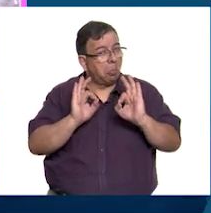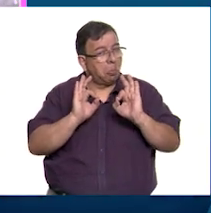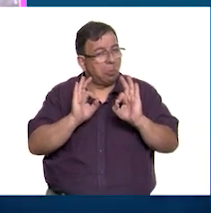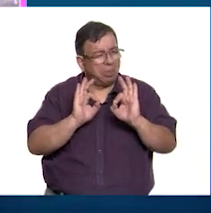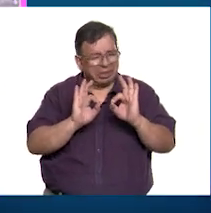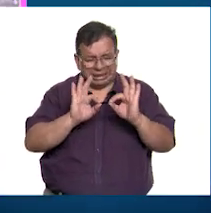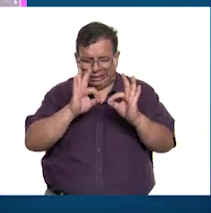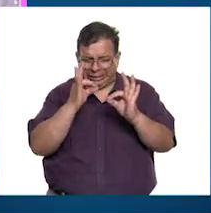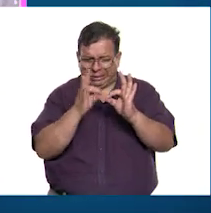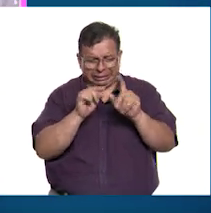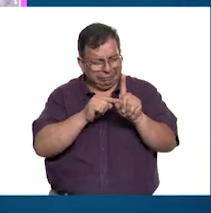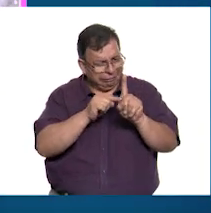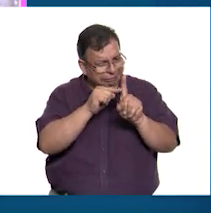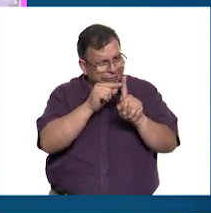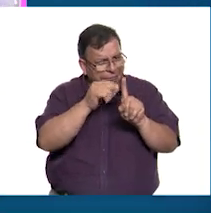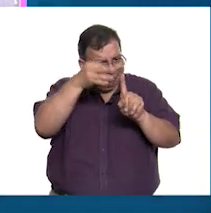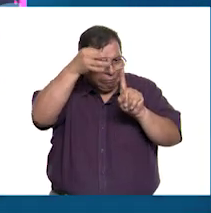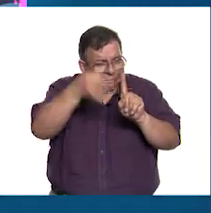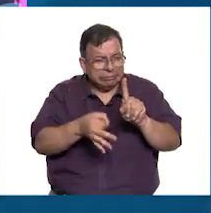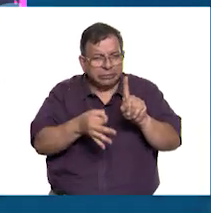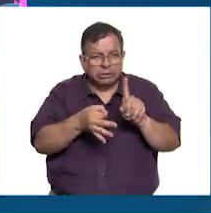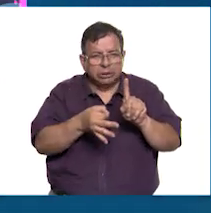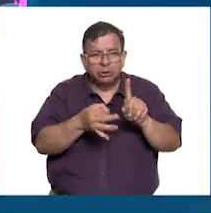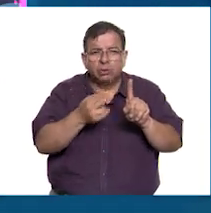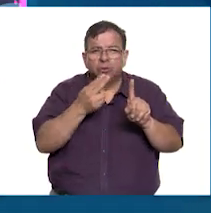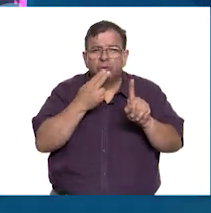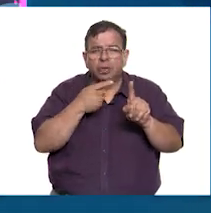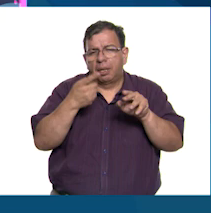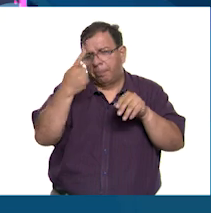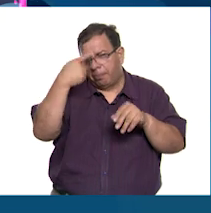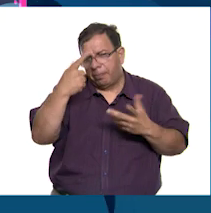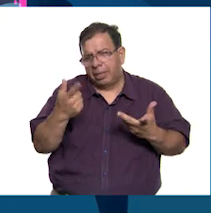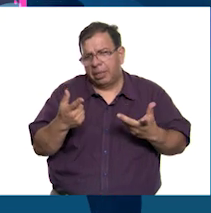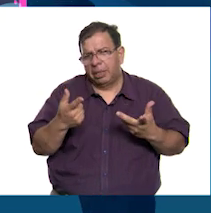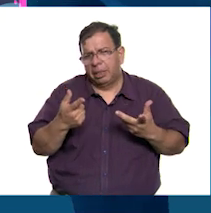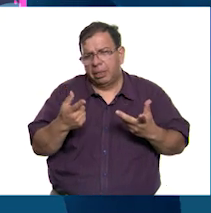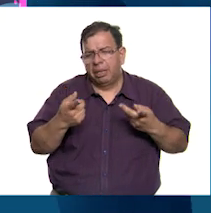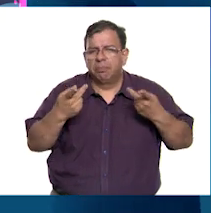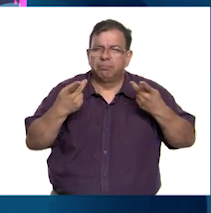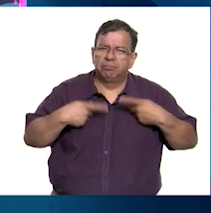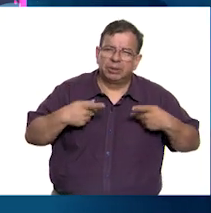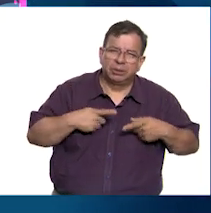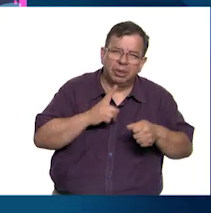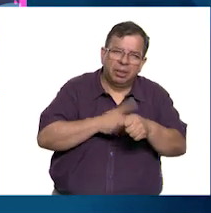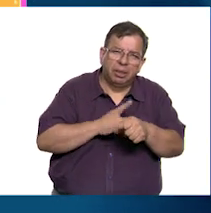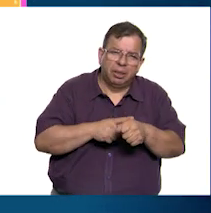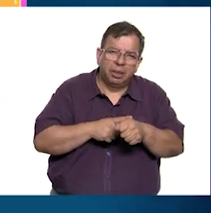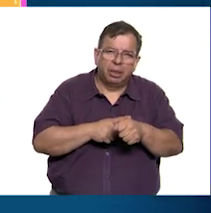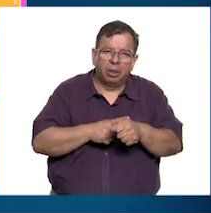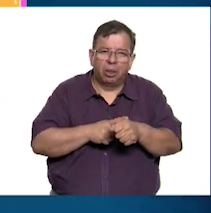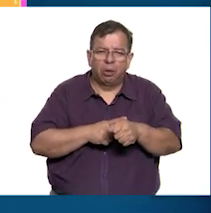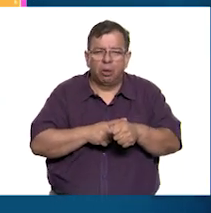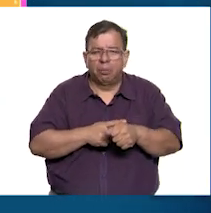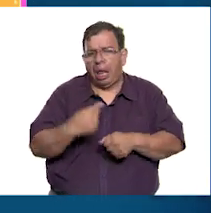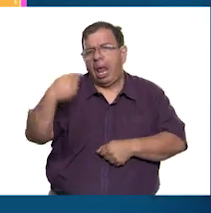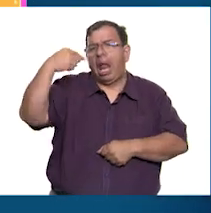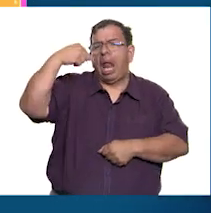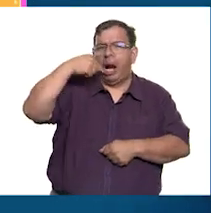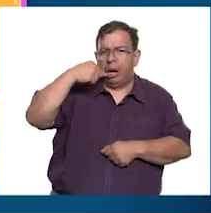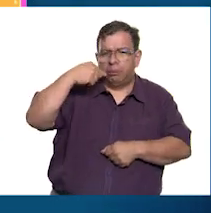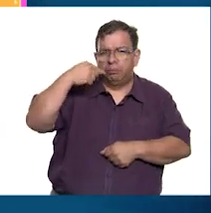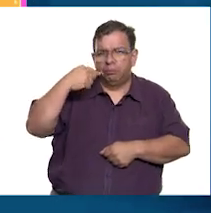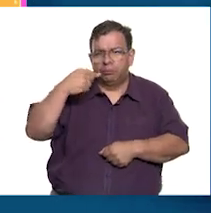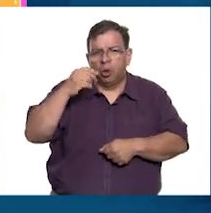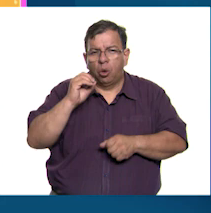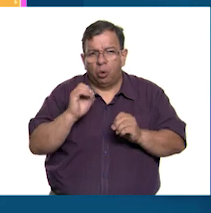alta precisión. Los puedo utilizar, como en este caso, para medir a los pacientes, por ejemplo, debajo de la lengua, puedo